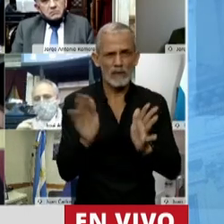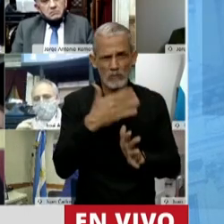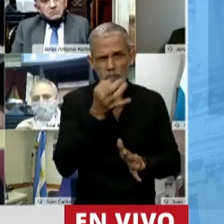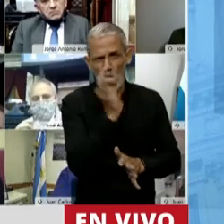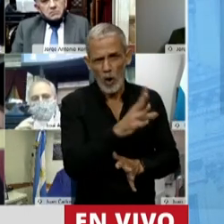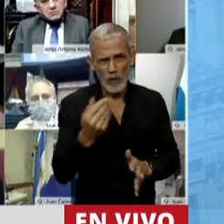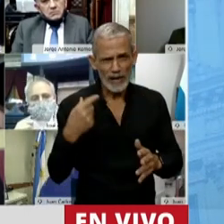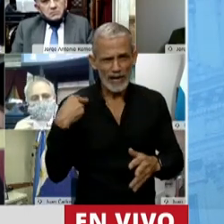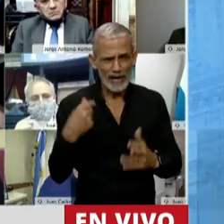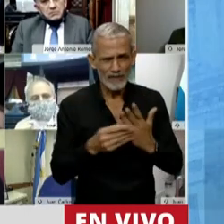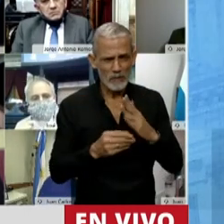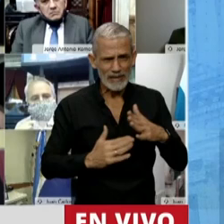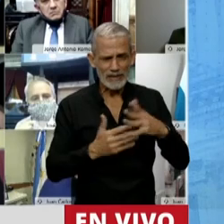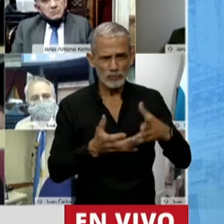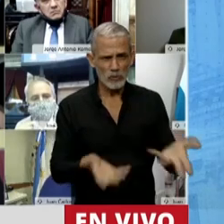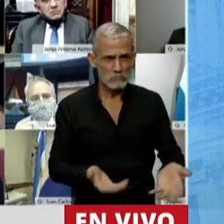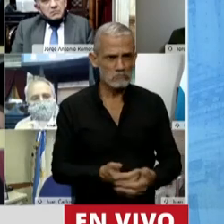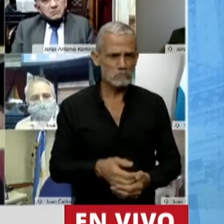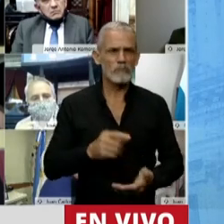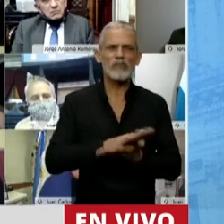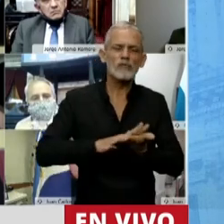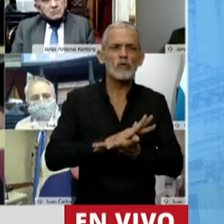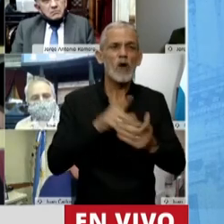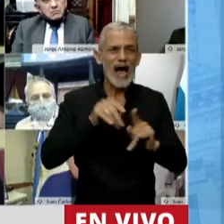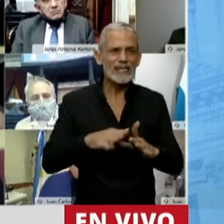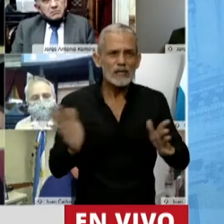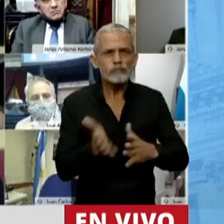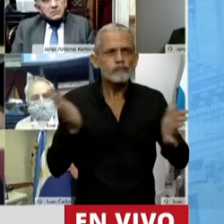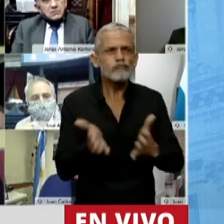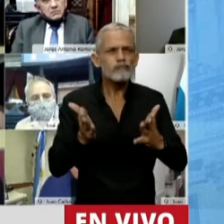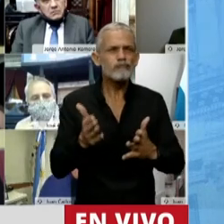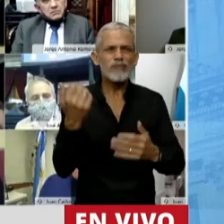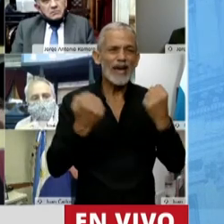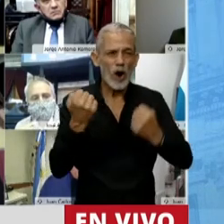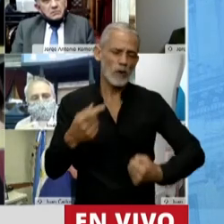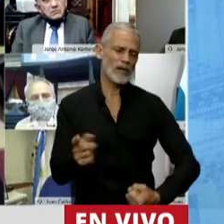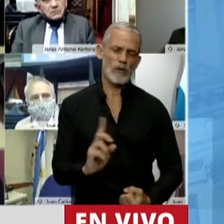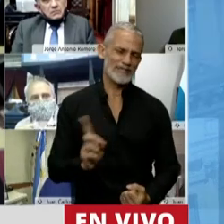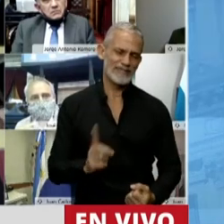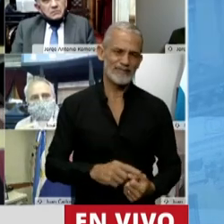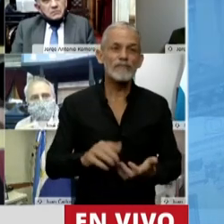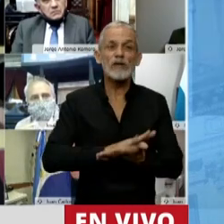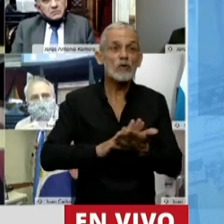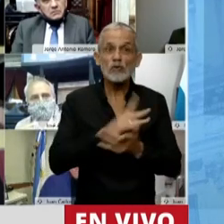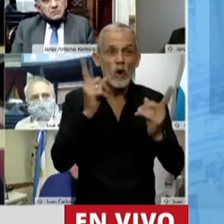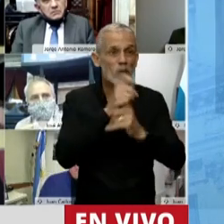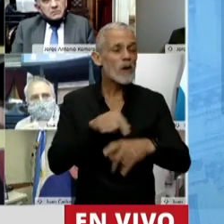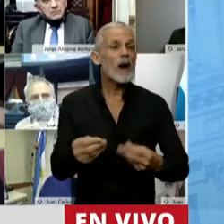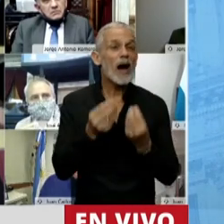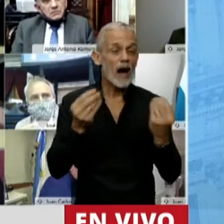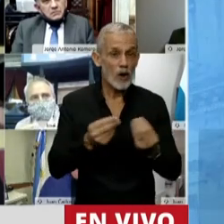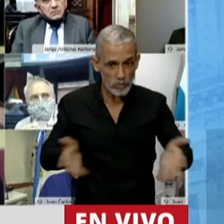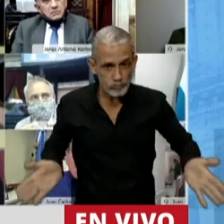Mire, presidente, la salida a estas ideas no son reactivar la economía. La salida a esta crisis